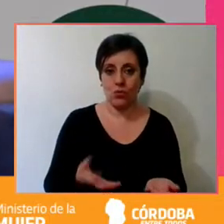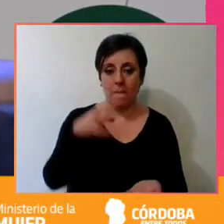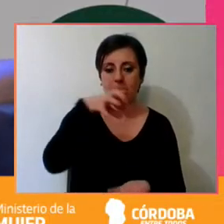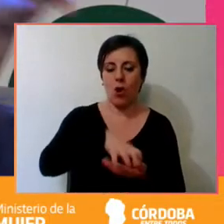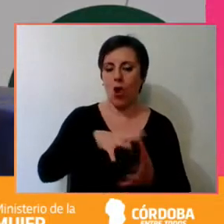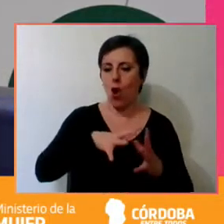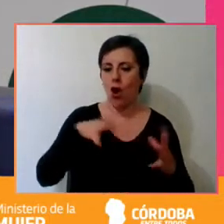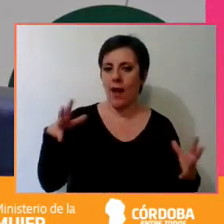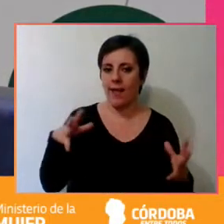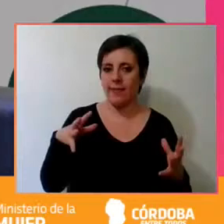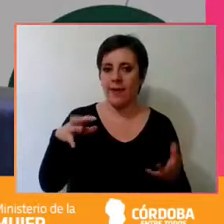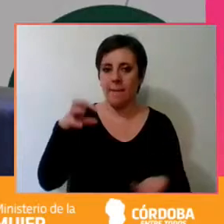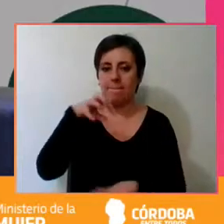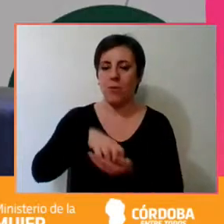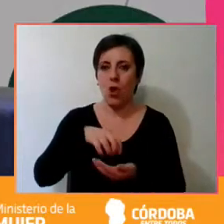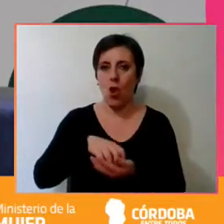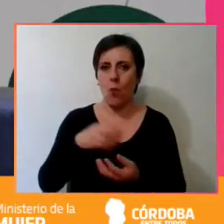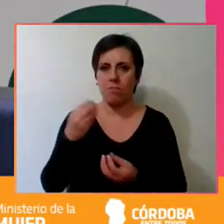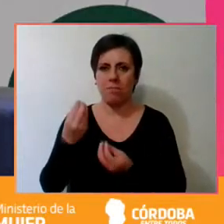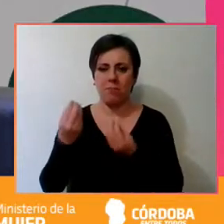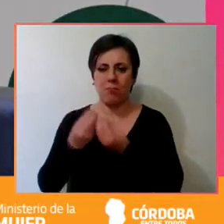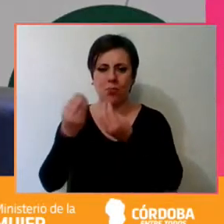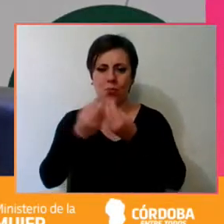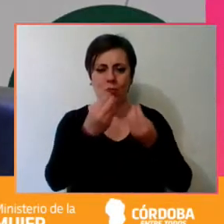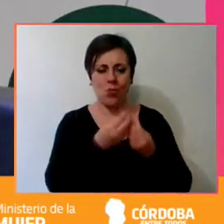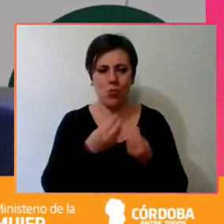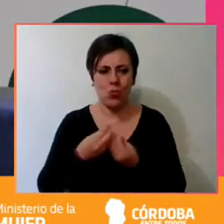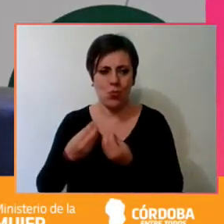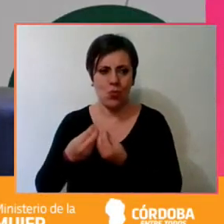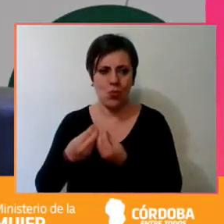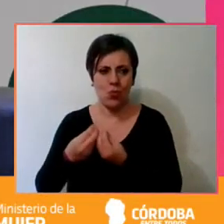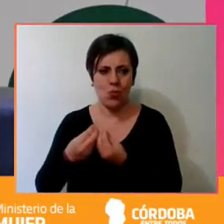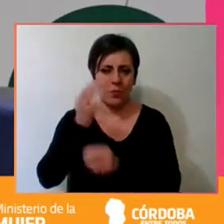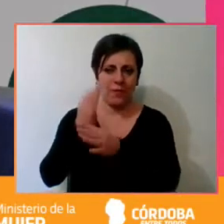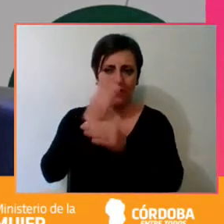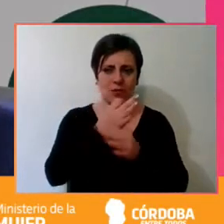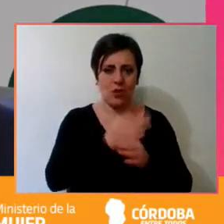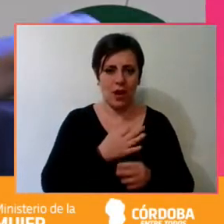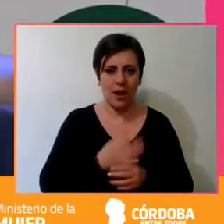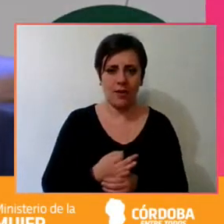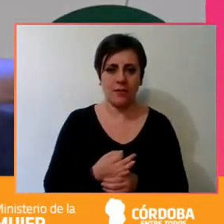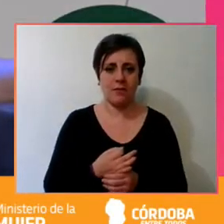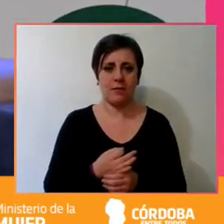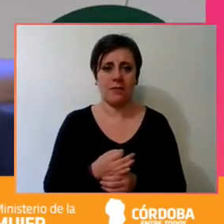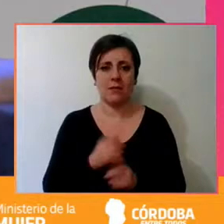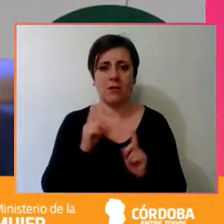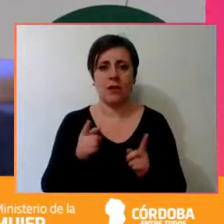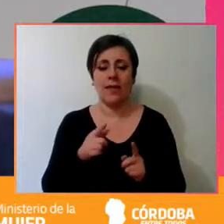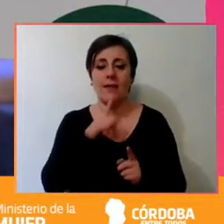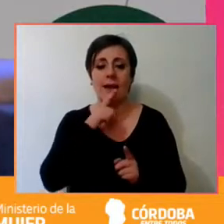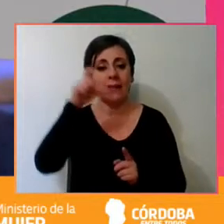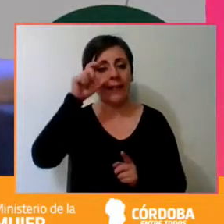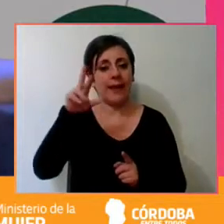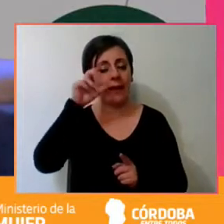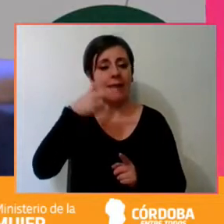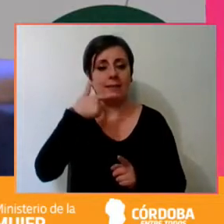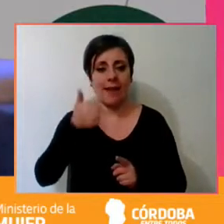polo es mucho, el polo somos muchos profesionales, y tomando parte de lo que dijo Teresa Inchaustegui, en este